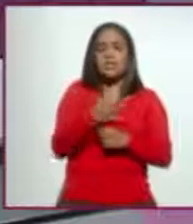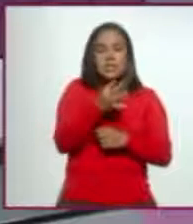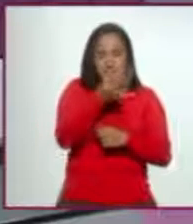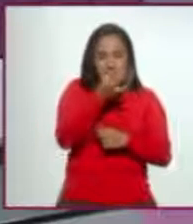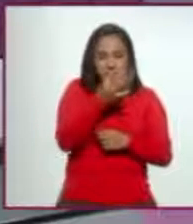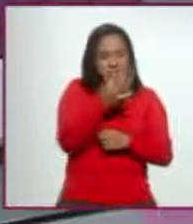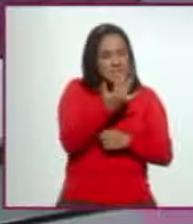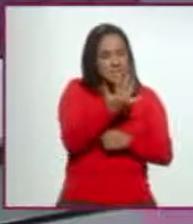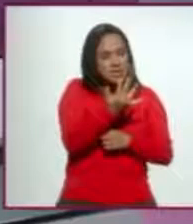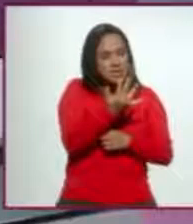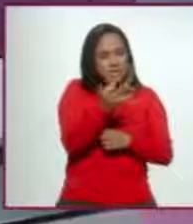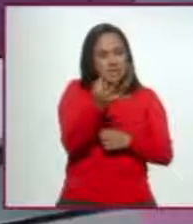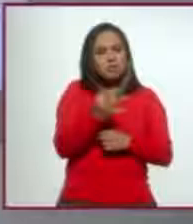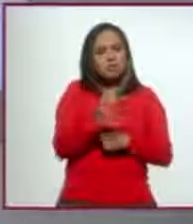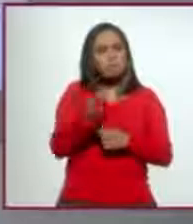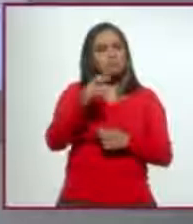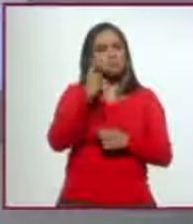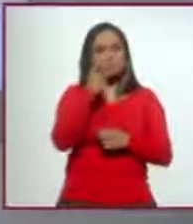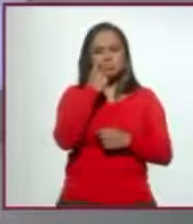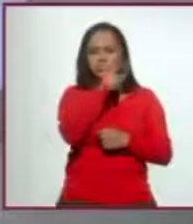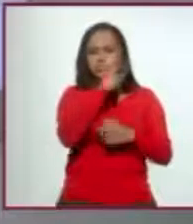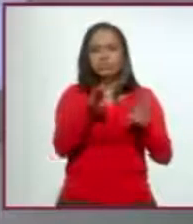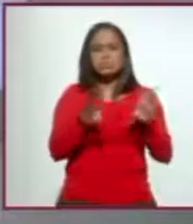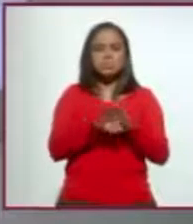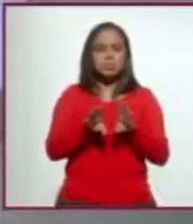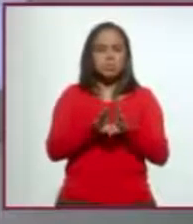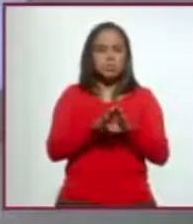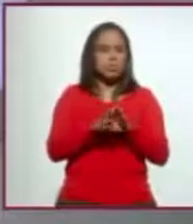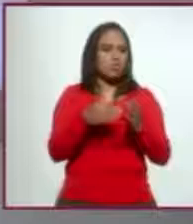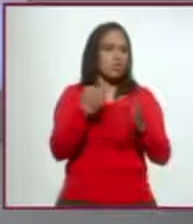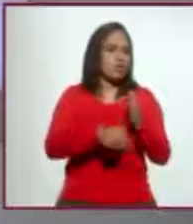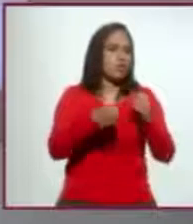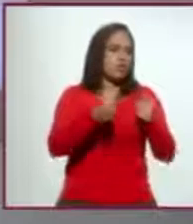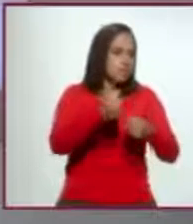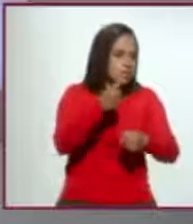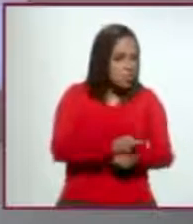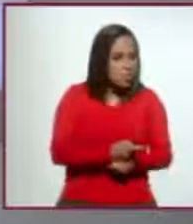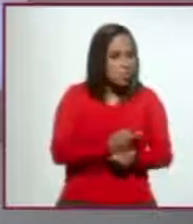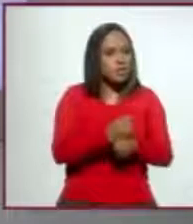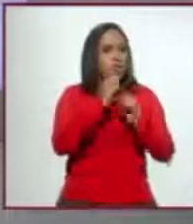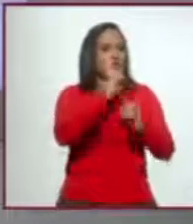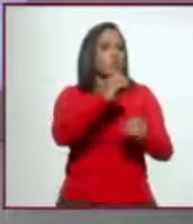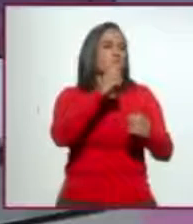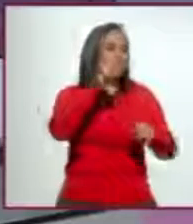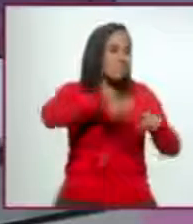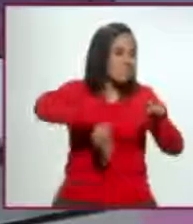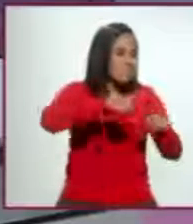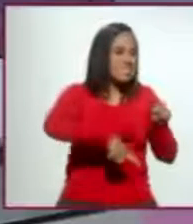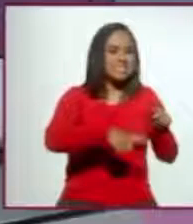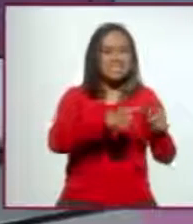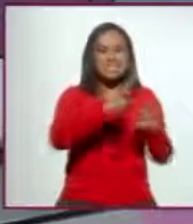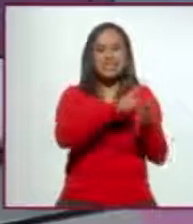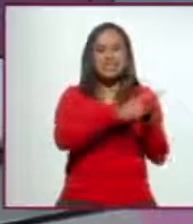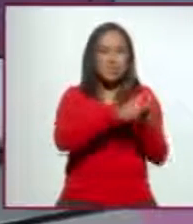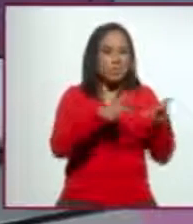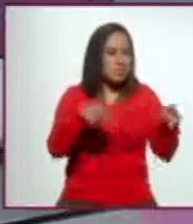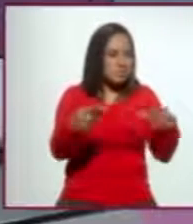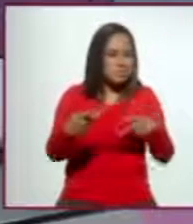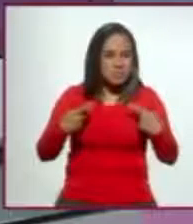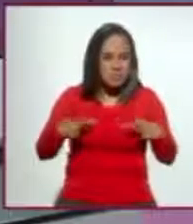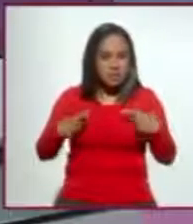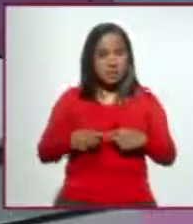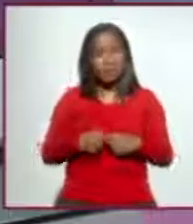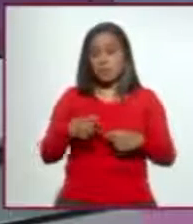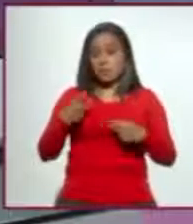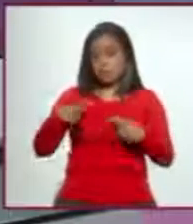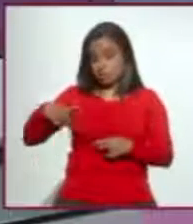apenas 50 que ve bien la gestión en términos de inseguridad y lucha contra el narcotráfico. Es decir, el ciudadano